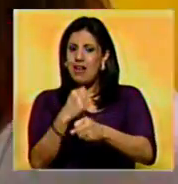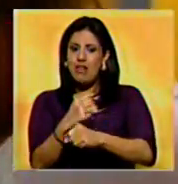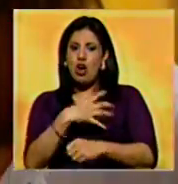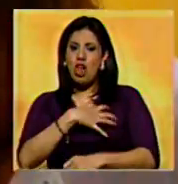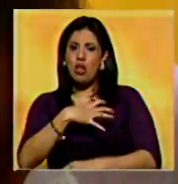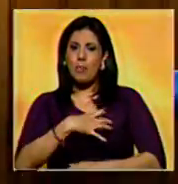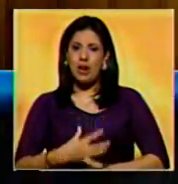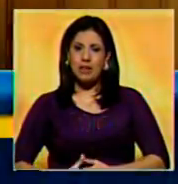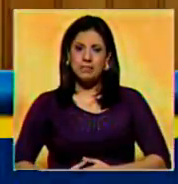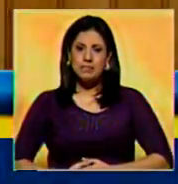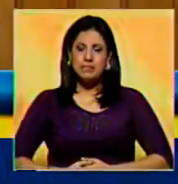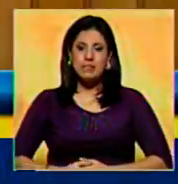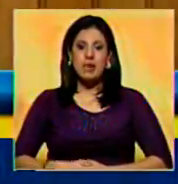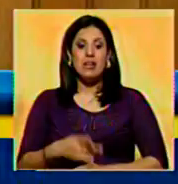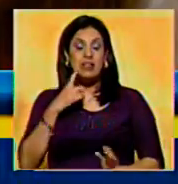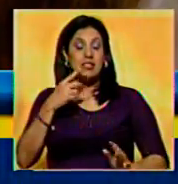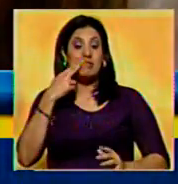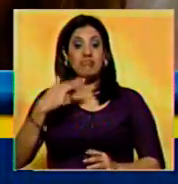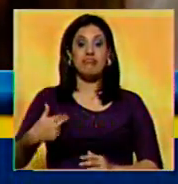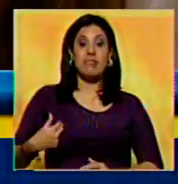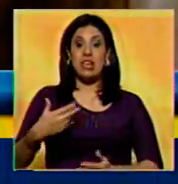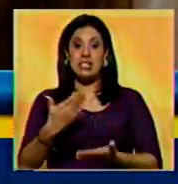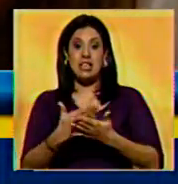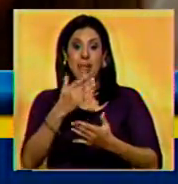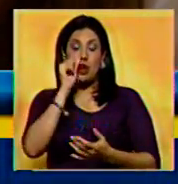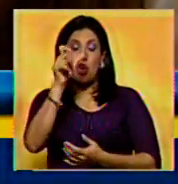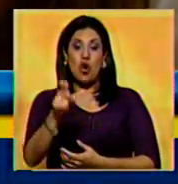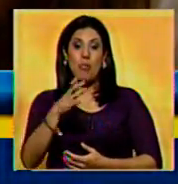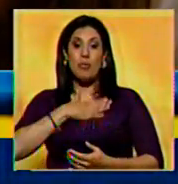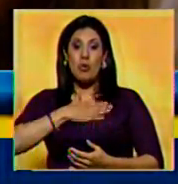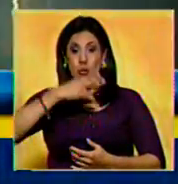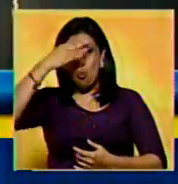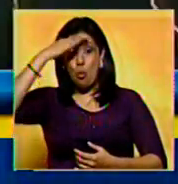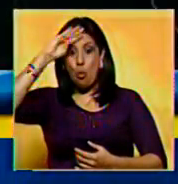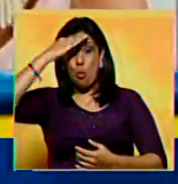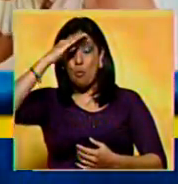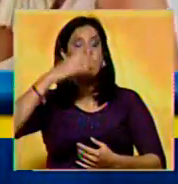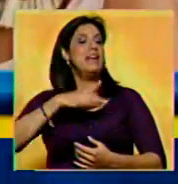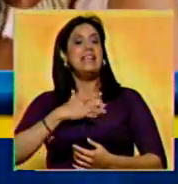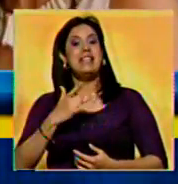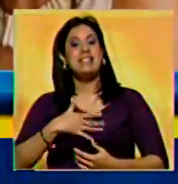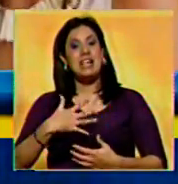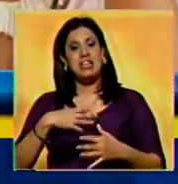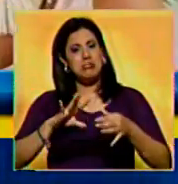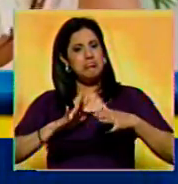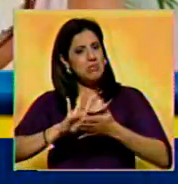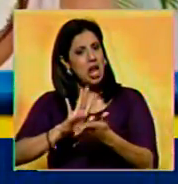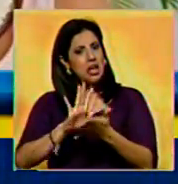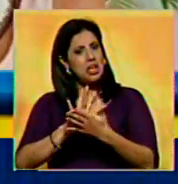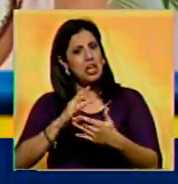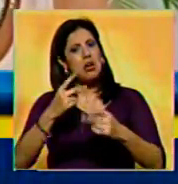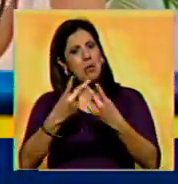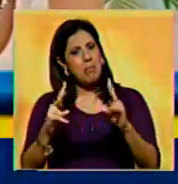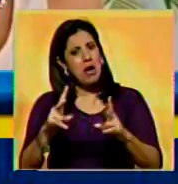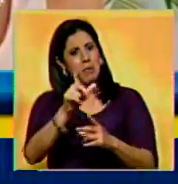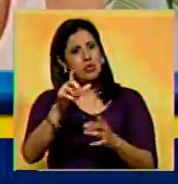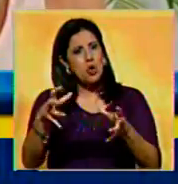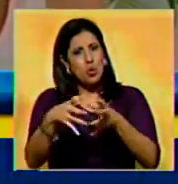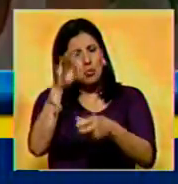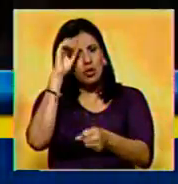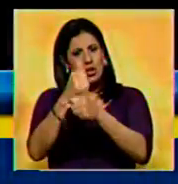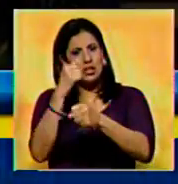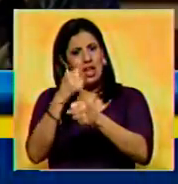la novela. El dinero que tengo. Luciendo súper guapo como siempre, el actor de origen cubano aseguró que se siente en armonía y a gusto con su equipo de trabajo